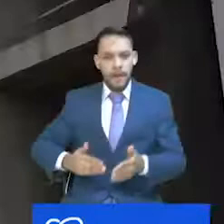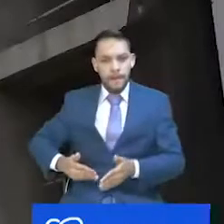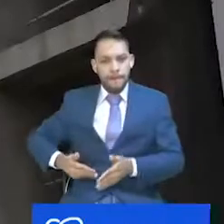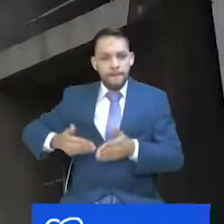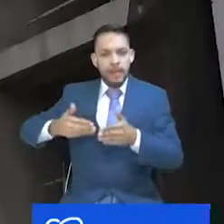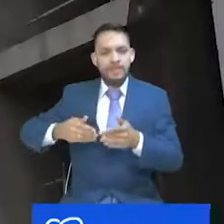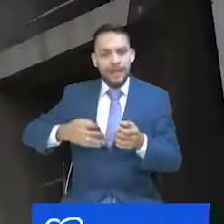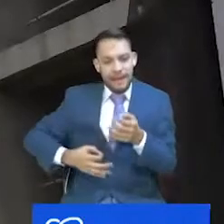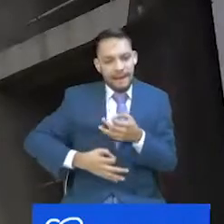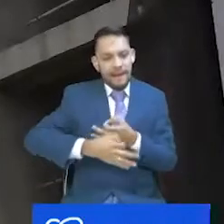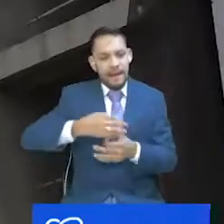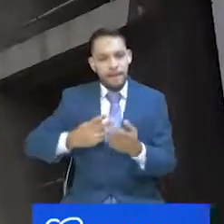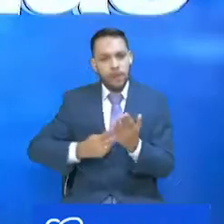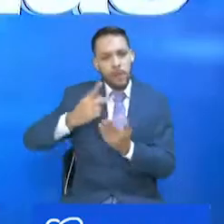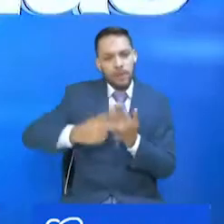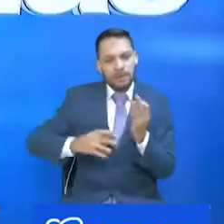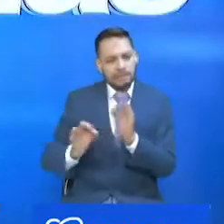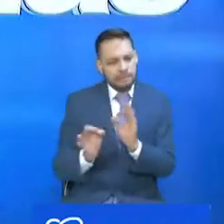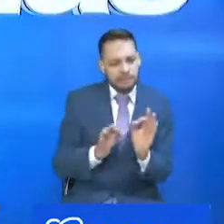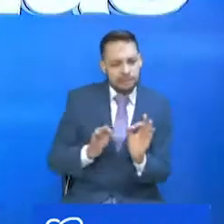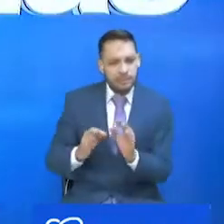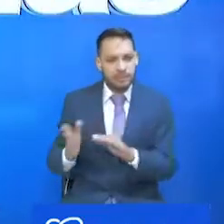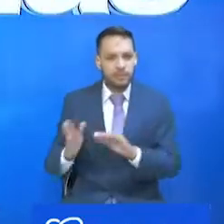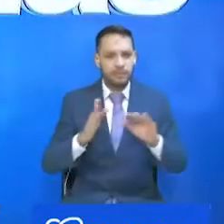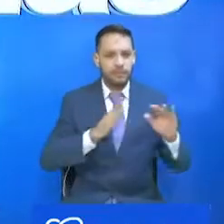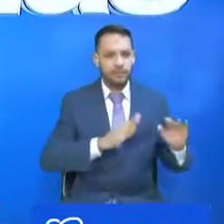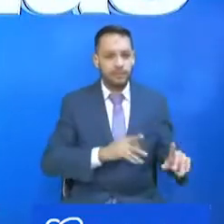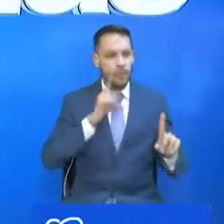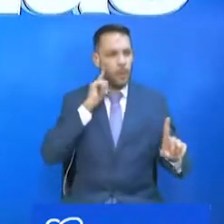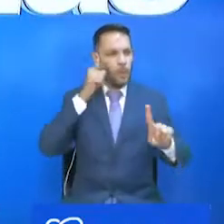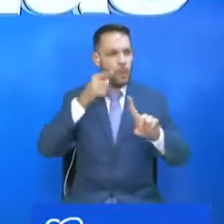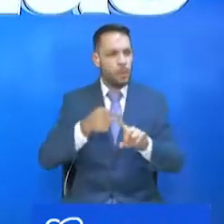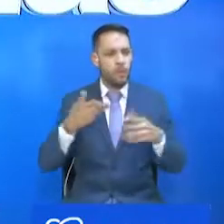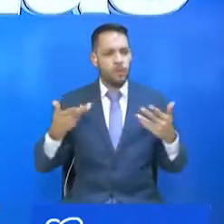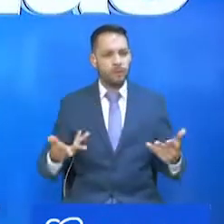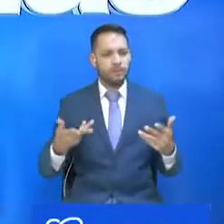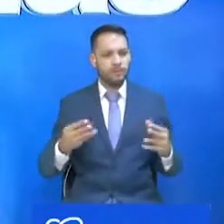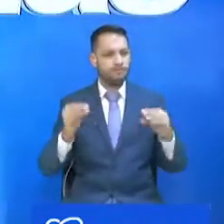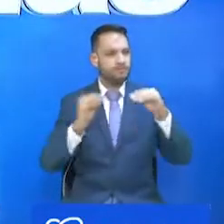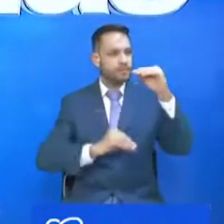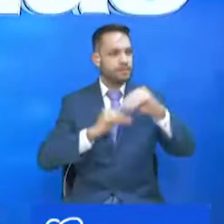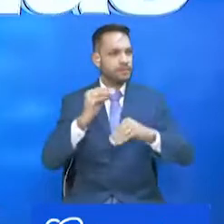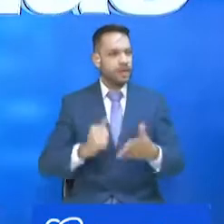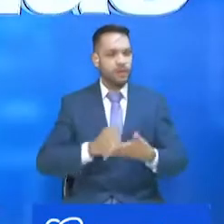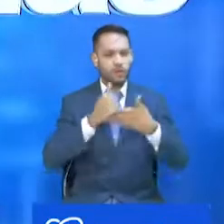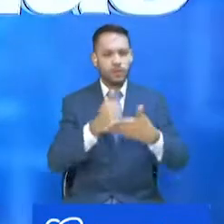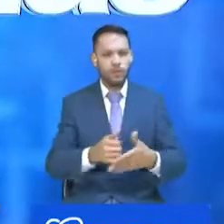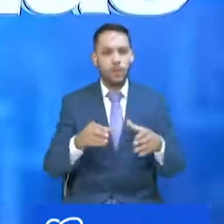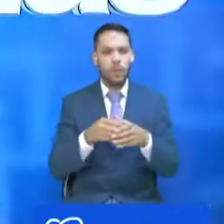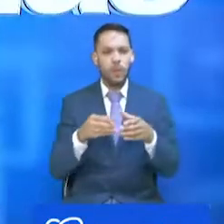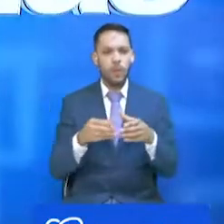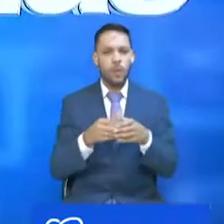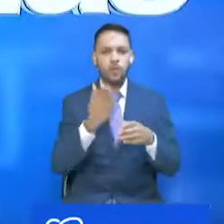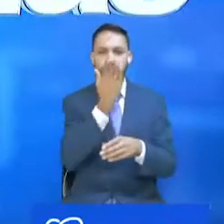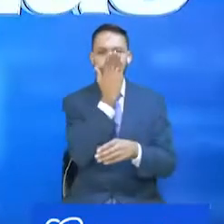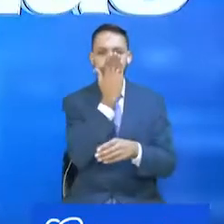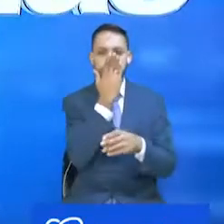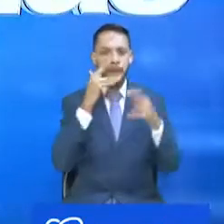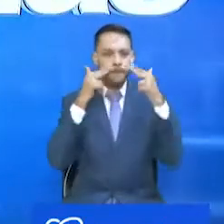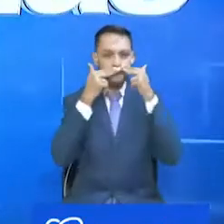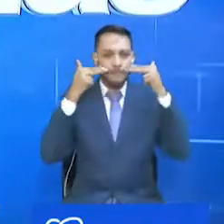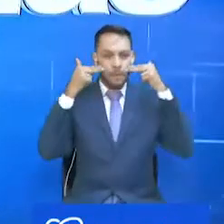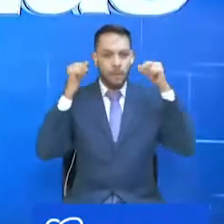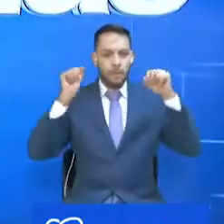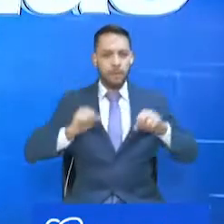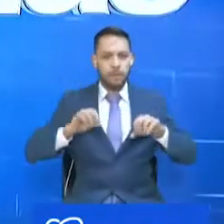reestructuren varios proyectos con el objetivo de mejorar la infraestructura educativa indígena del departamento la gobernación de risaralda adelanta la